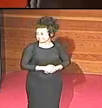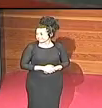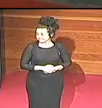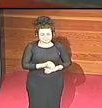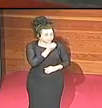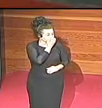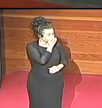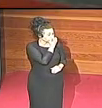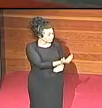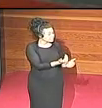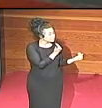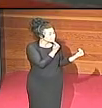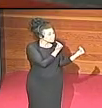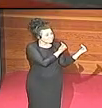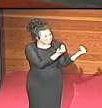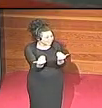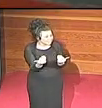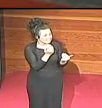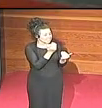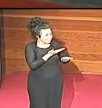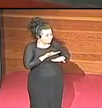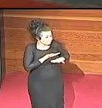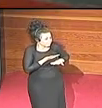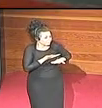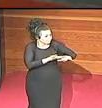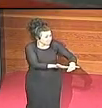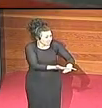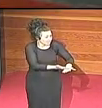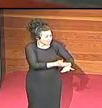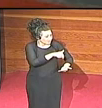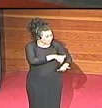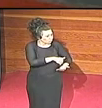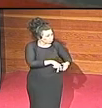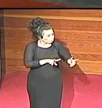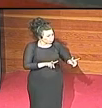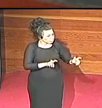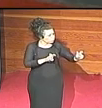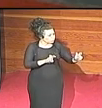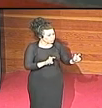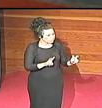Gracias y muchísimas gracias por haberme invitado en una iniciativa realmente